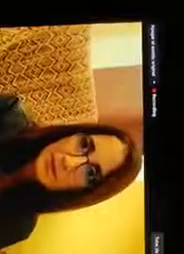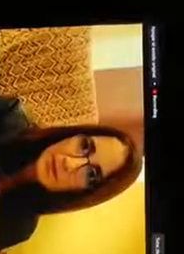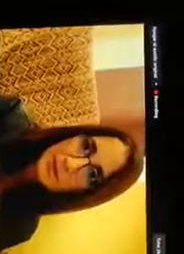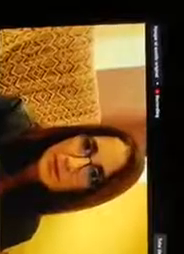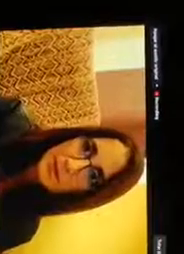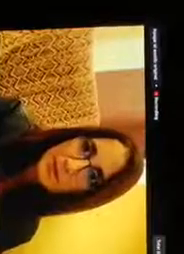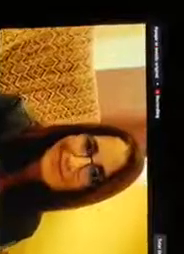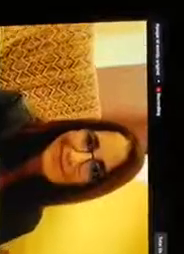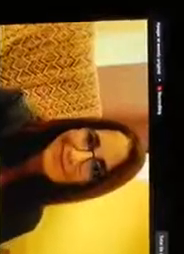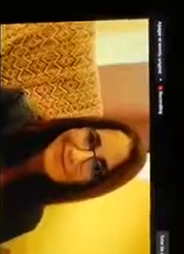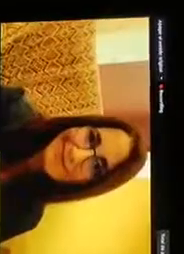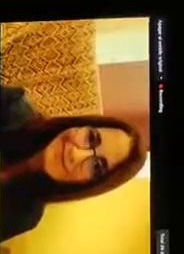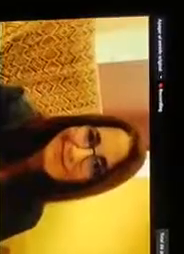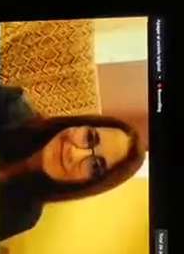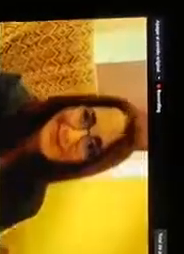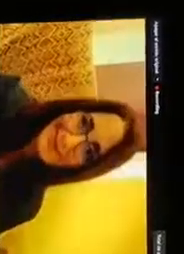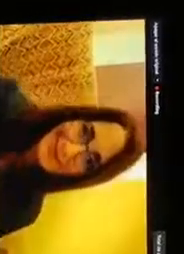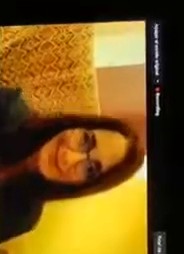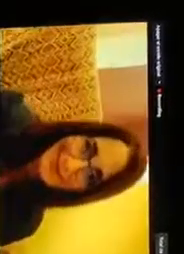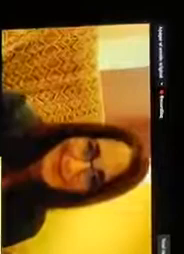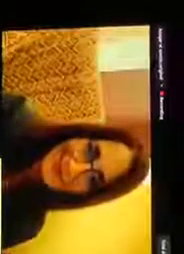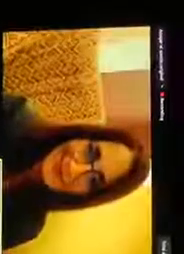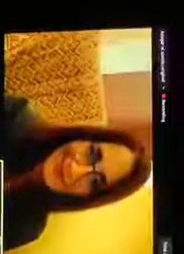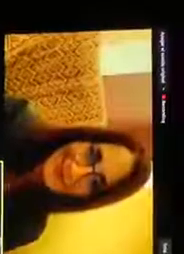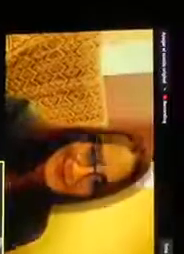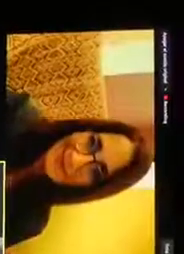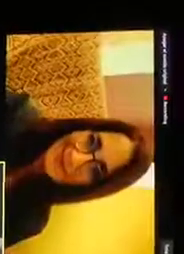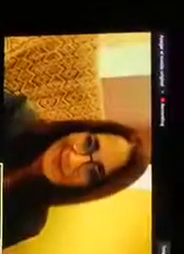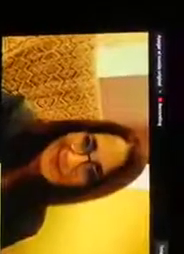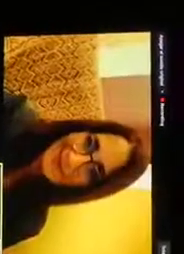Sí, nos estamos acomodando.